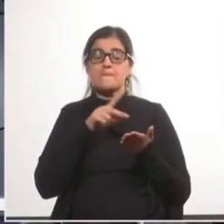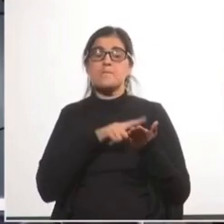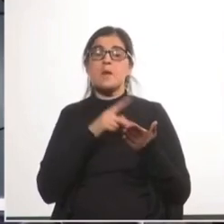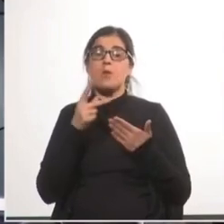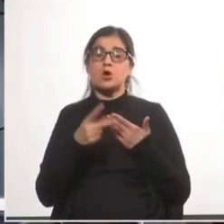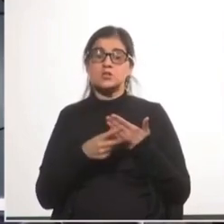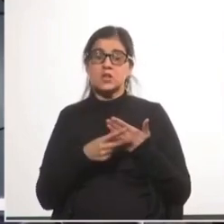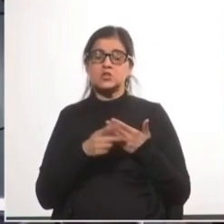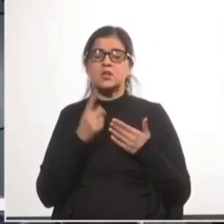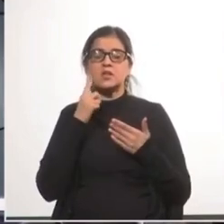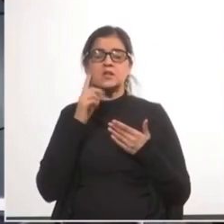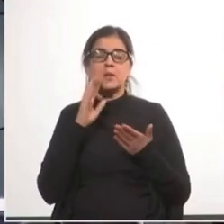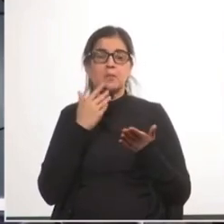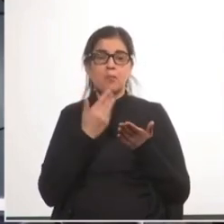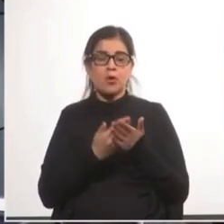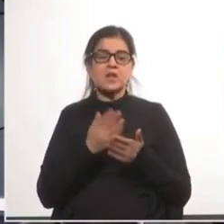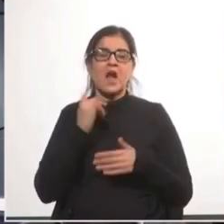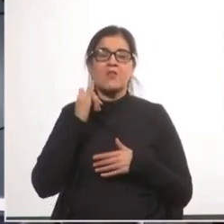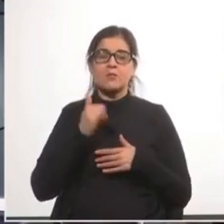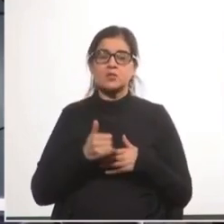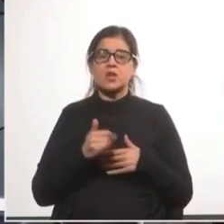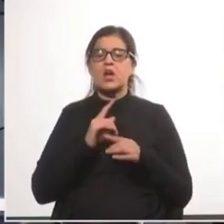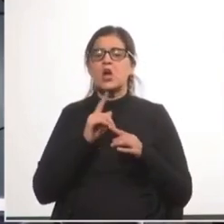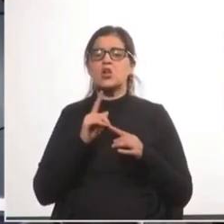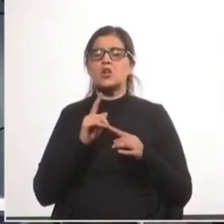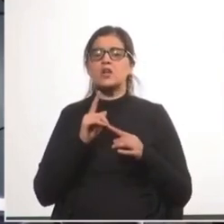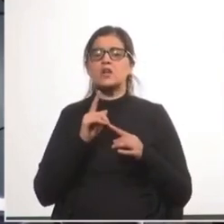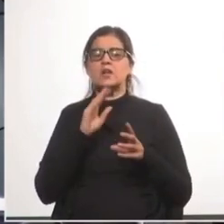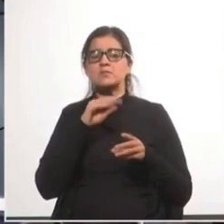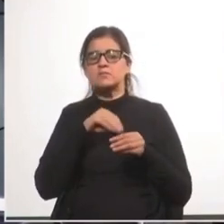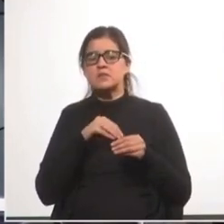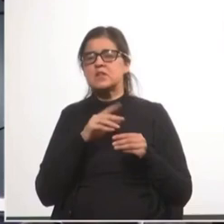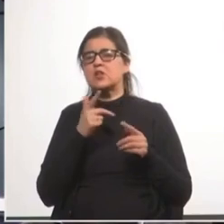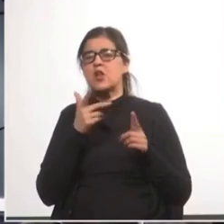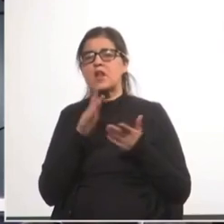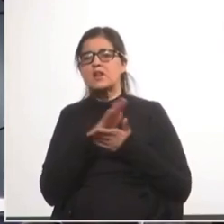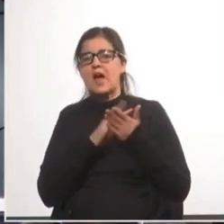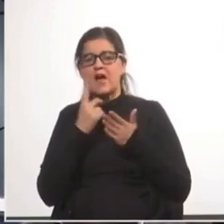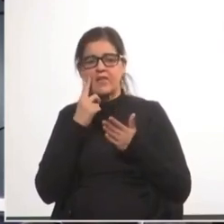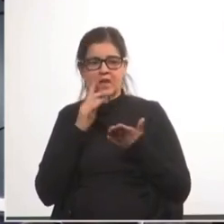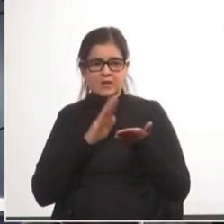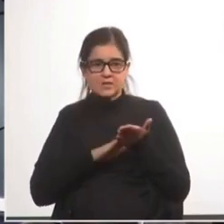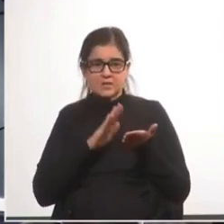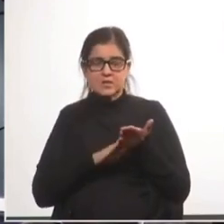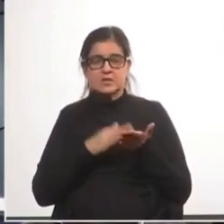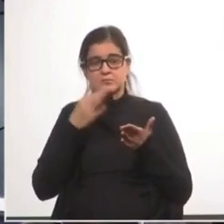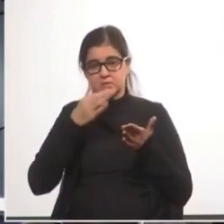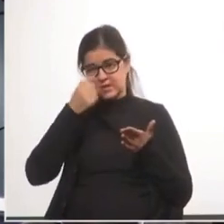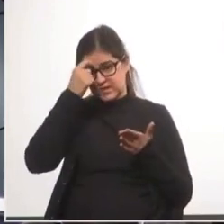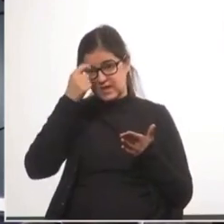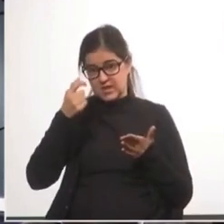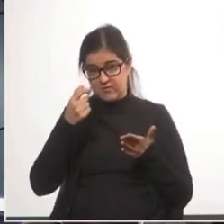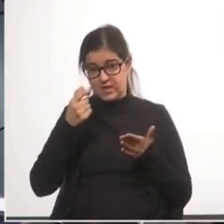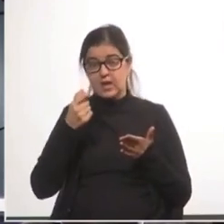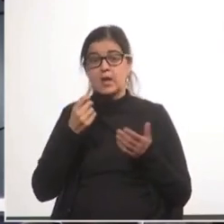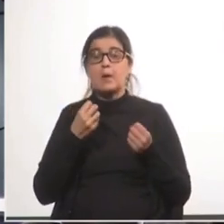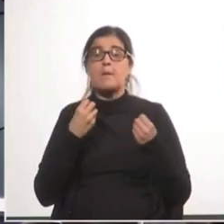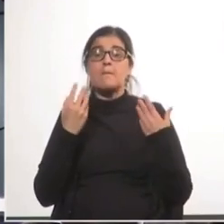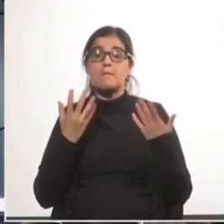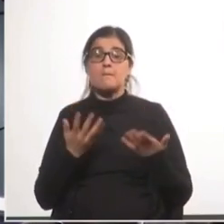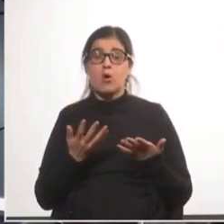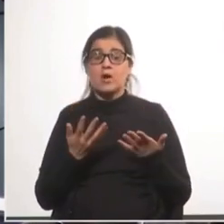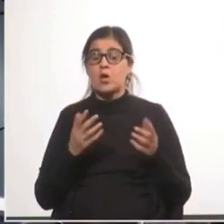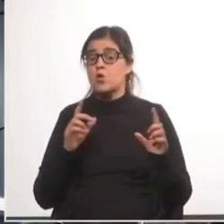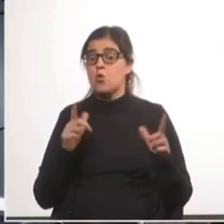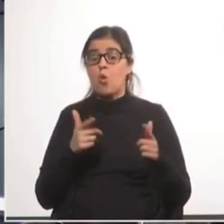proyecto parte de premisas o de afirmaciones que no tienen sustento ni ninguna evidencia científica, porque